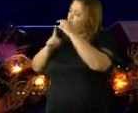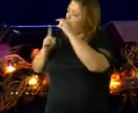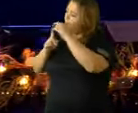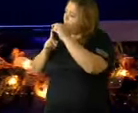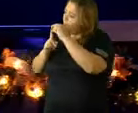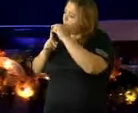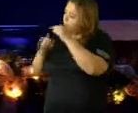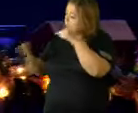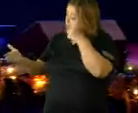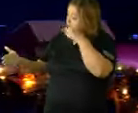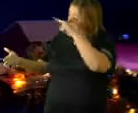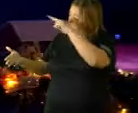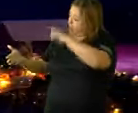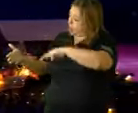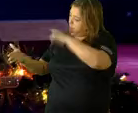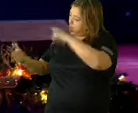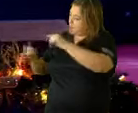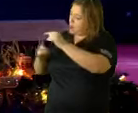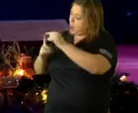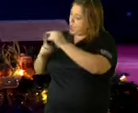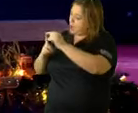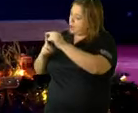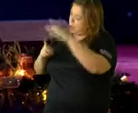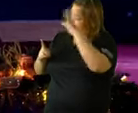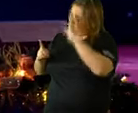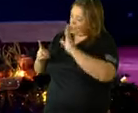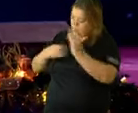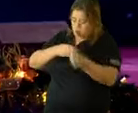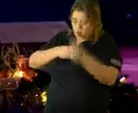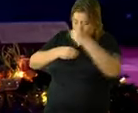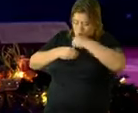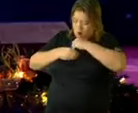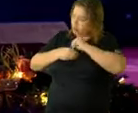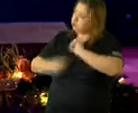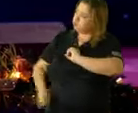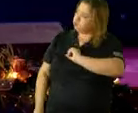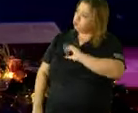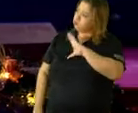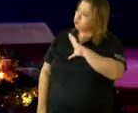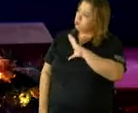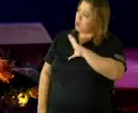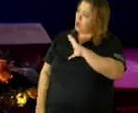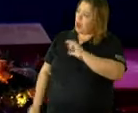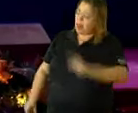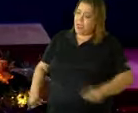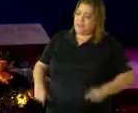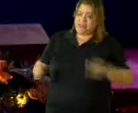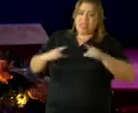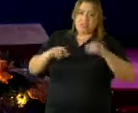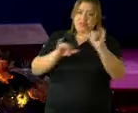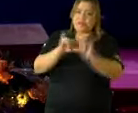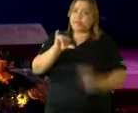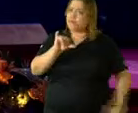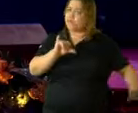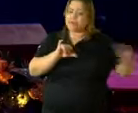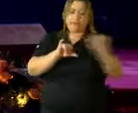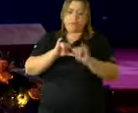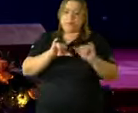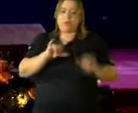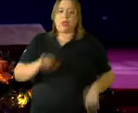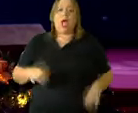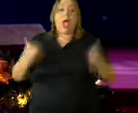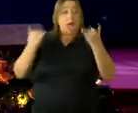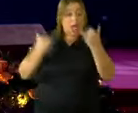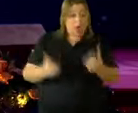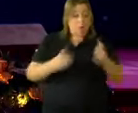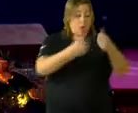a un altar como este, a una palabra como este, y tu vida sea la misma. Yo te desafío en